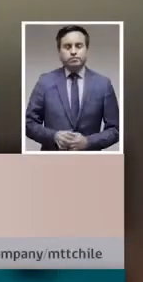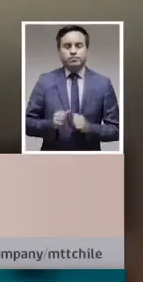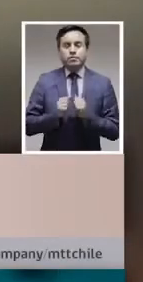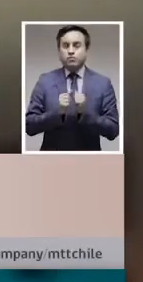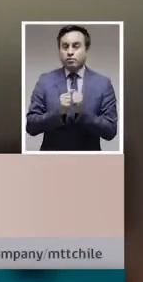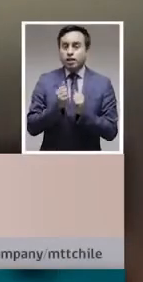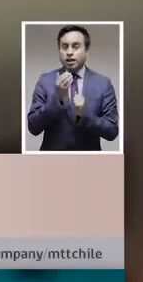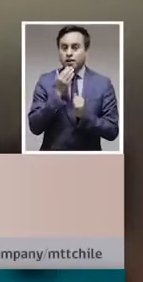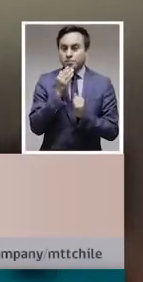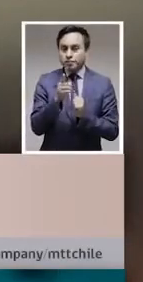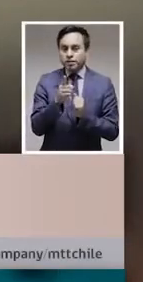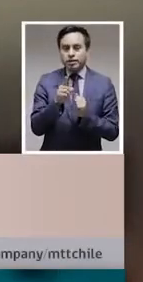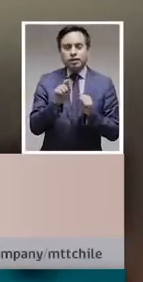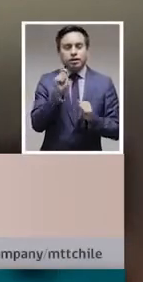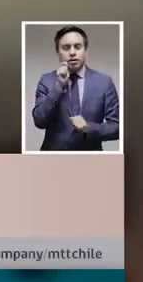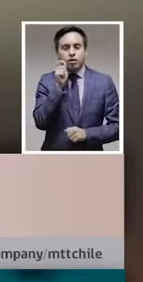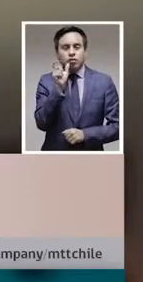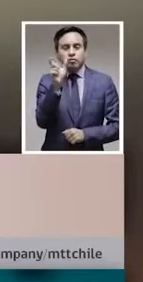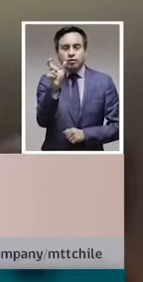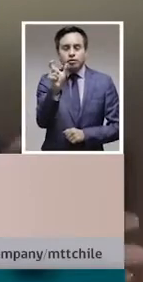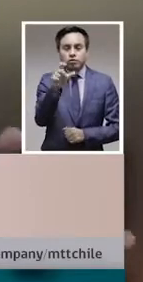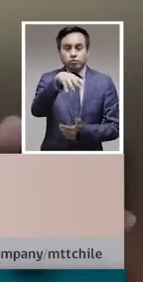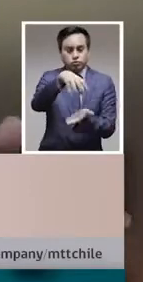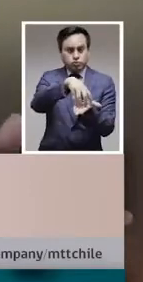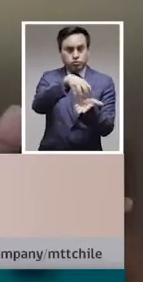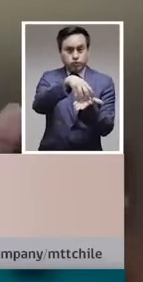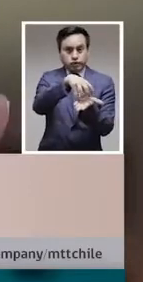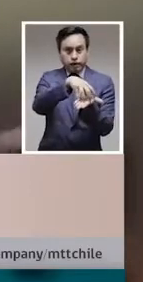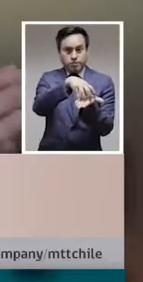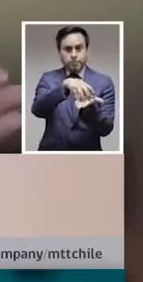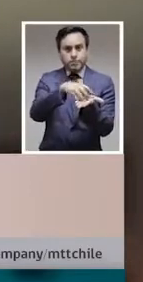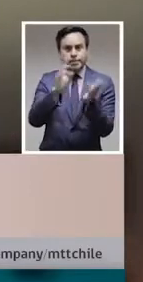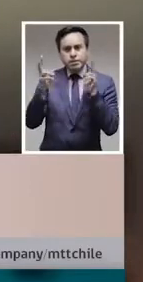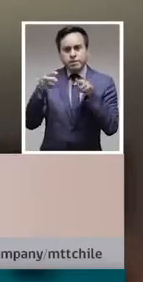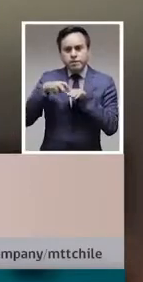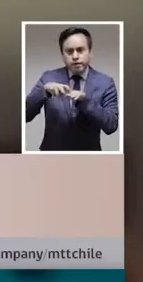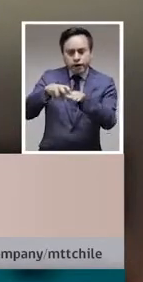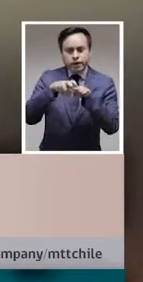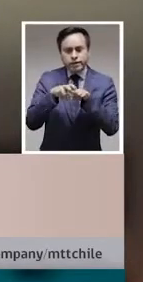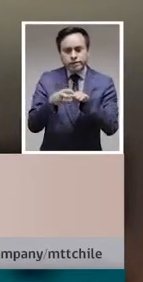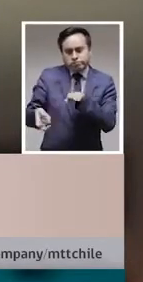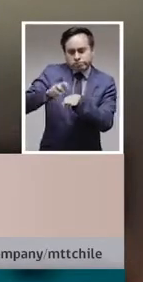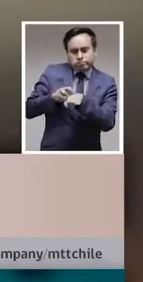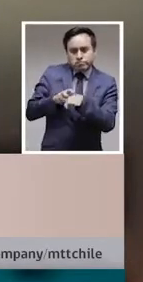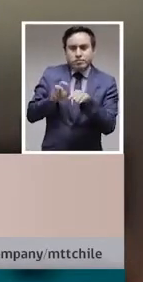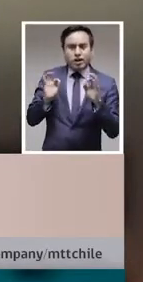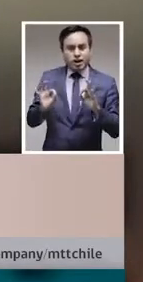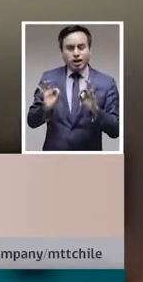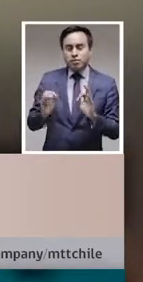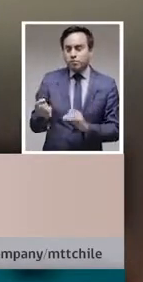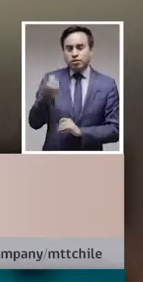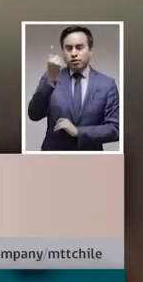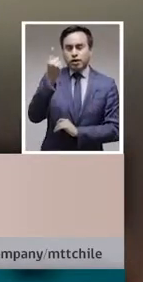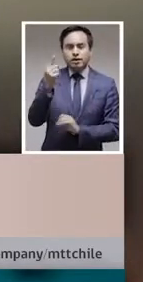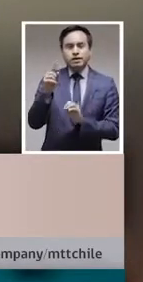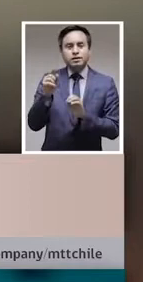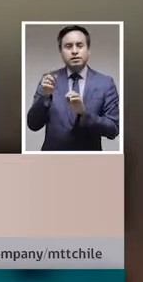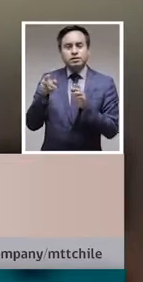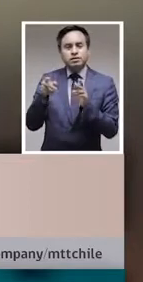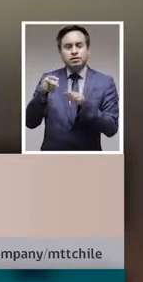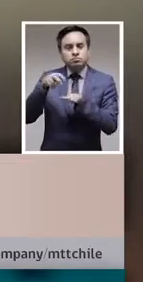Junto con este concepto de una ciudad en que los viajes se compactan y le damos prioridad a los